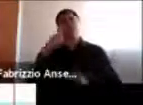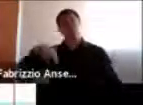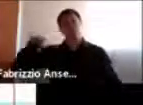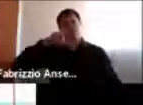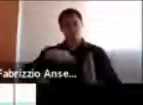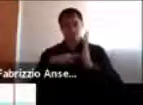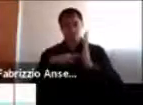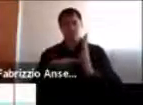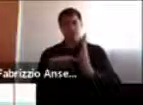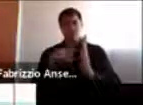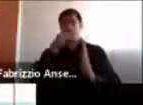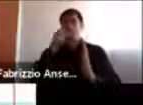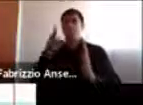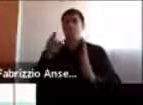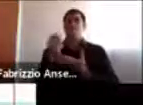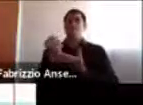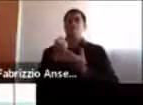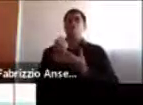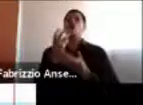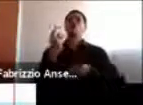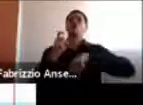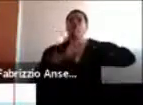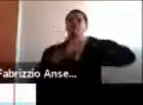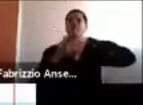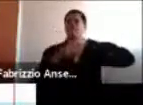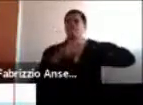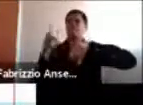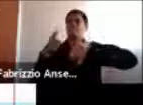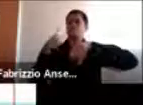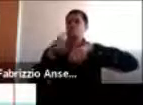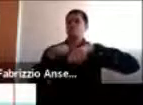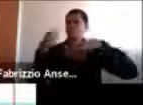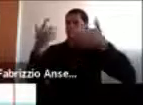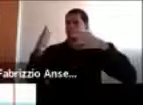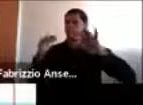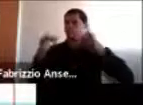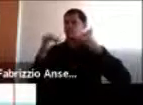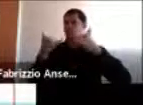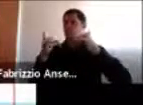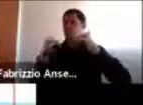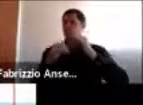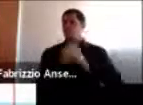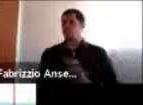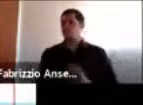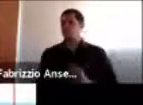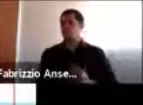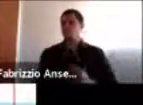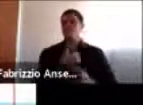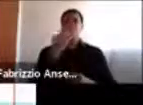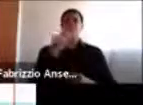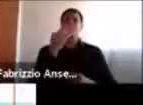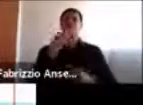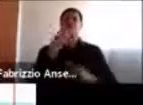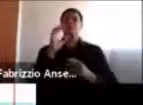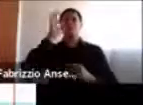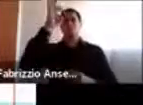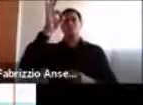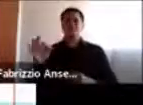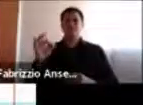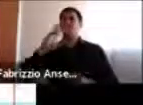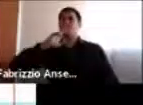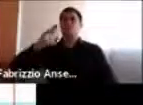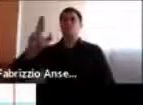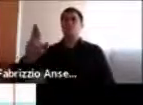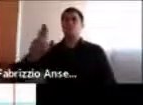servir para ver cuánto tiempo hemos jugado la parte del perfil de cada jugador el porcentaje de respuestas correctas porque así vemos